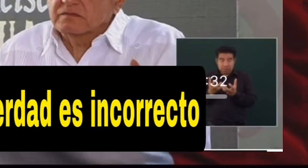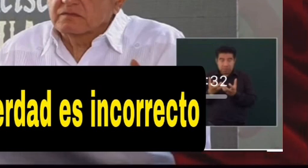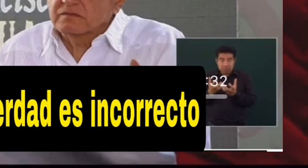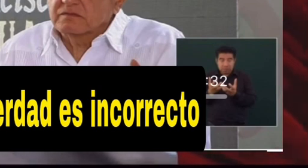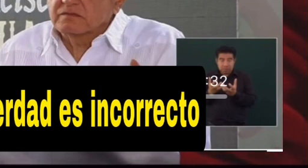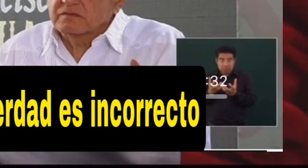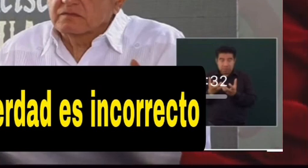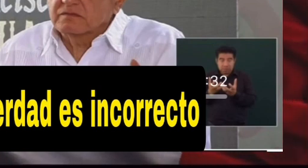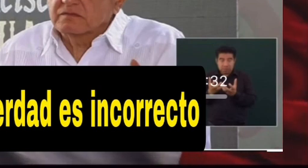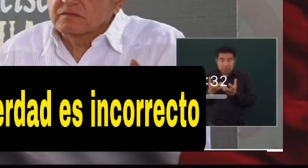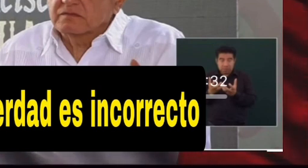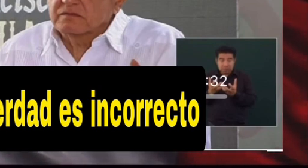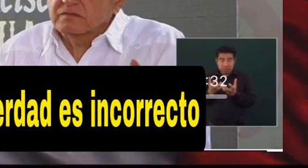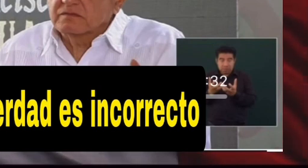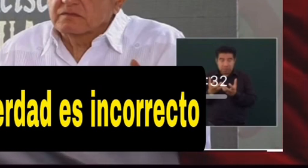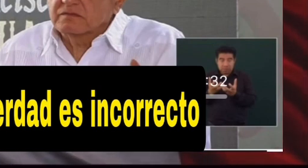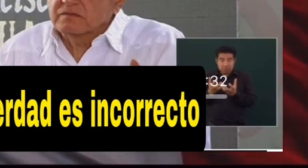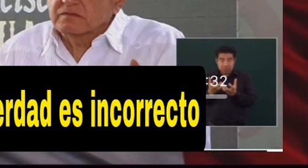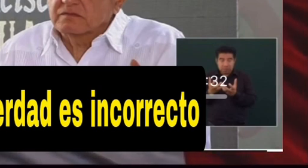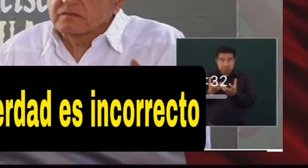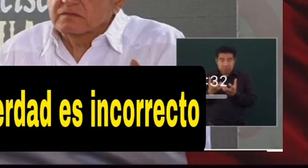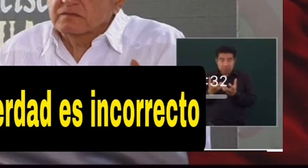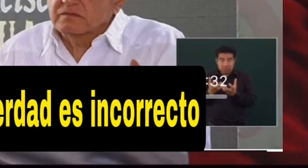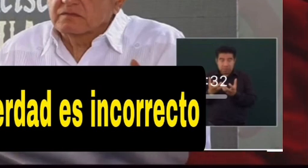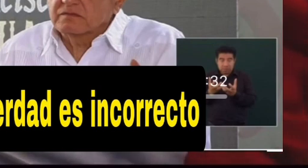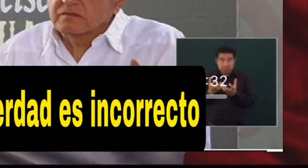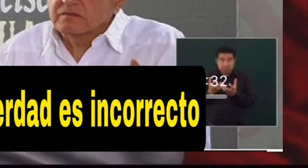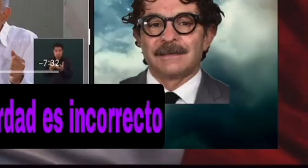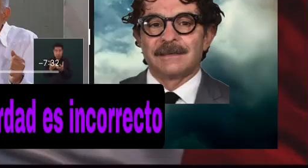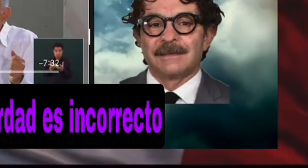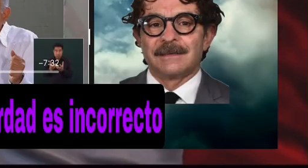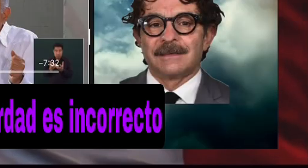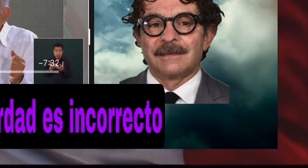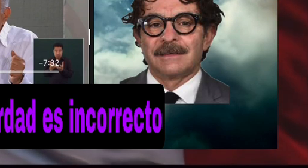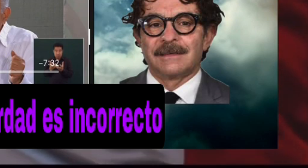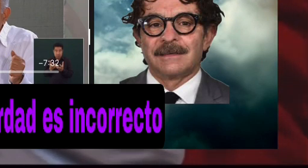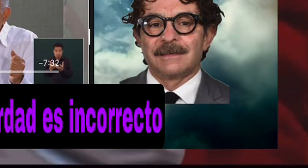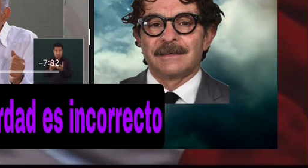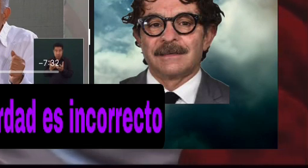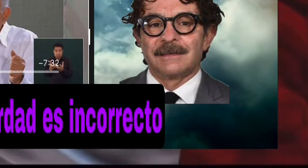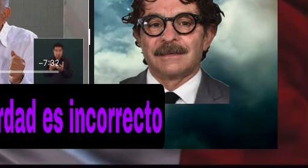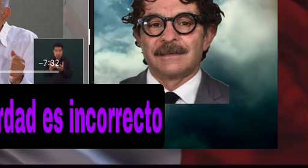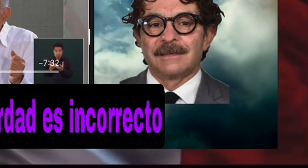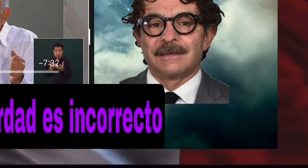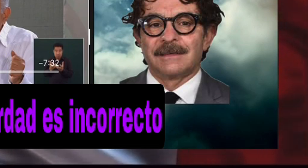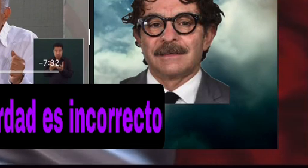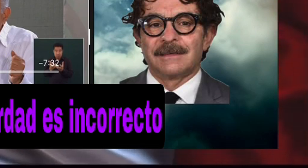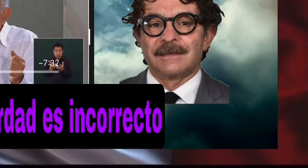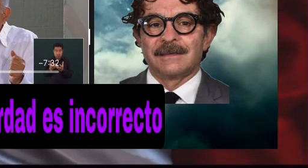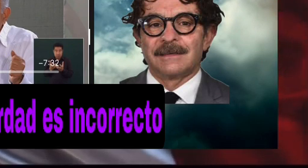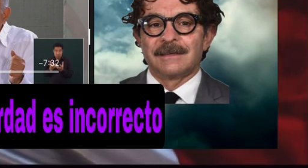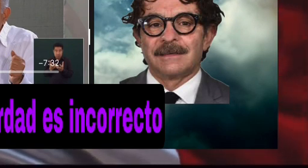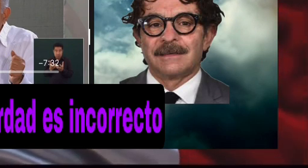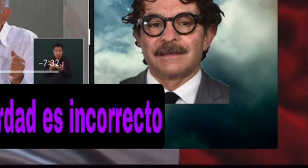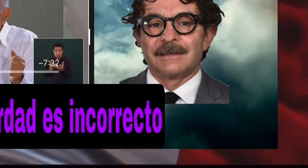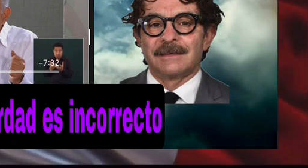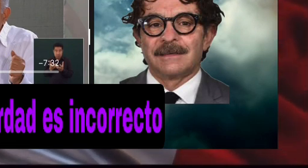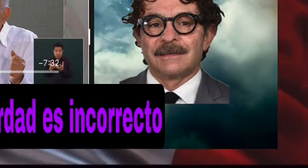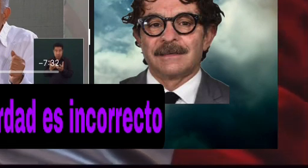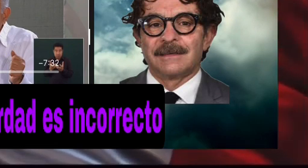la verdad no es políticamente lo normal o sea que ya lo normal es anormal y nos tumban videos